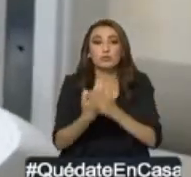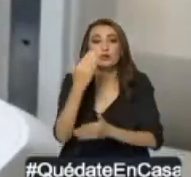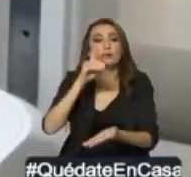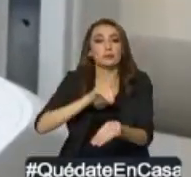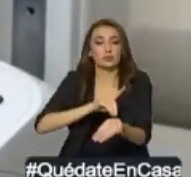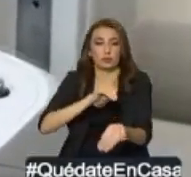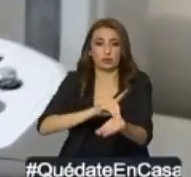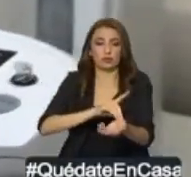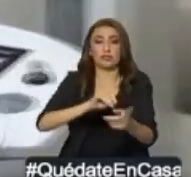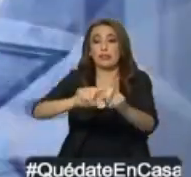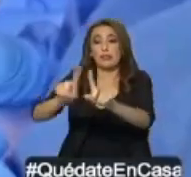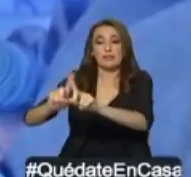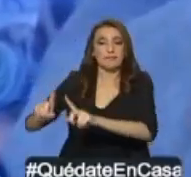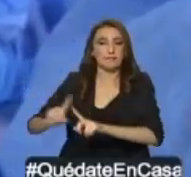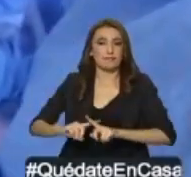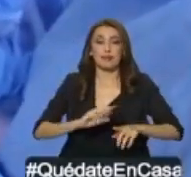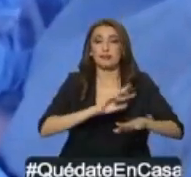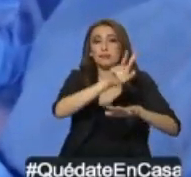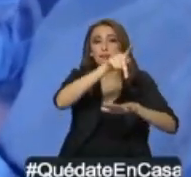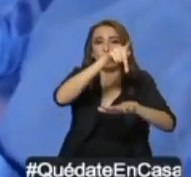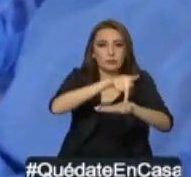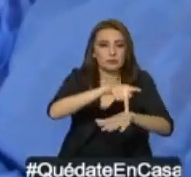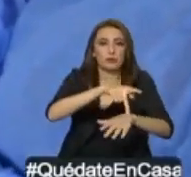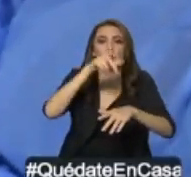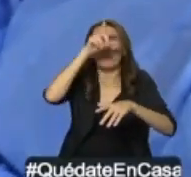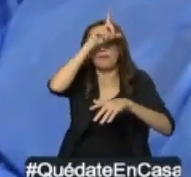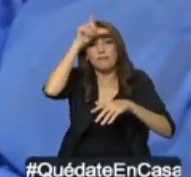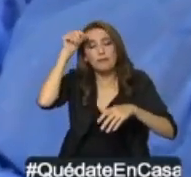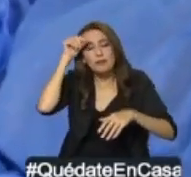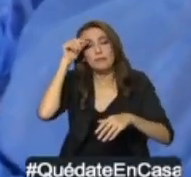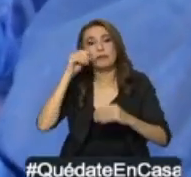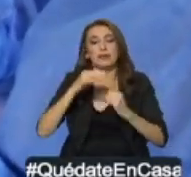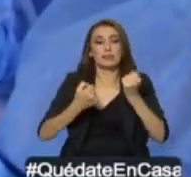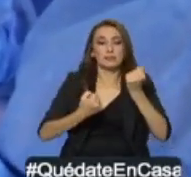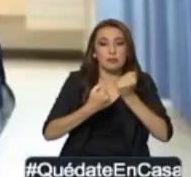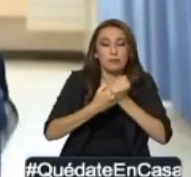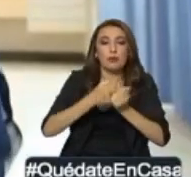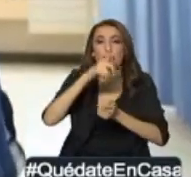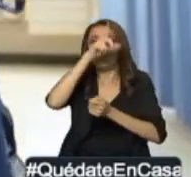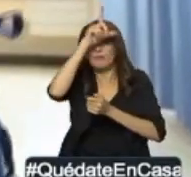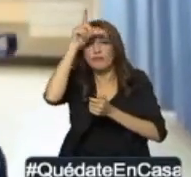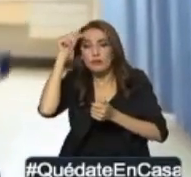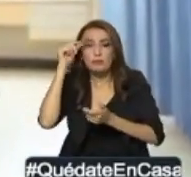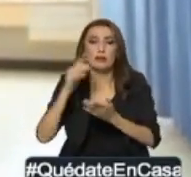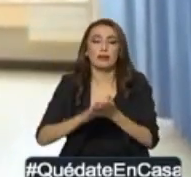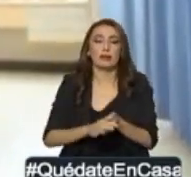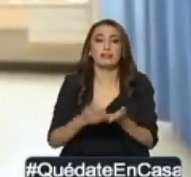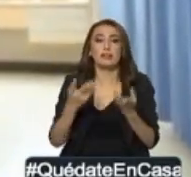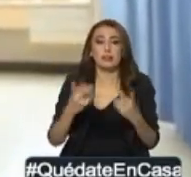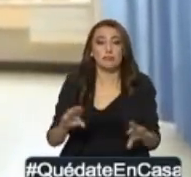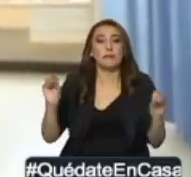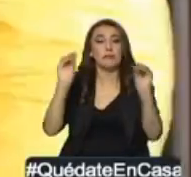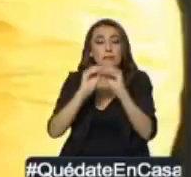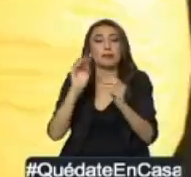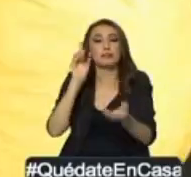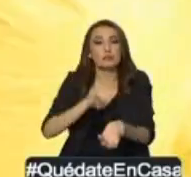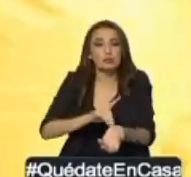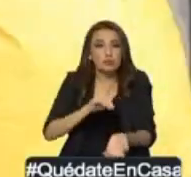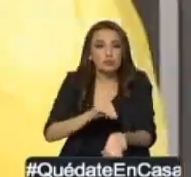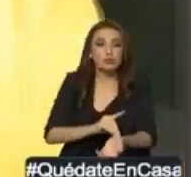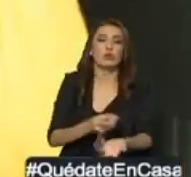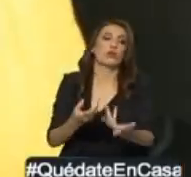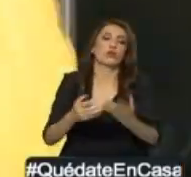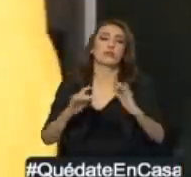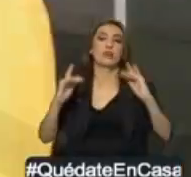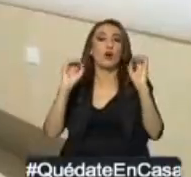diferentes especialidades enfermeras y auxiliares de enfermería nos urgía a contar con más personal de salud como